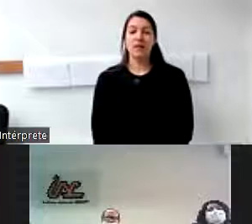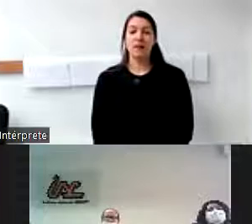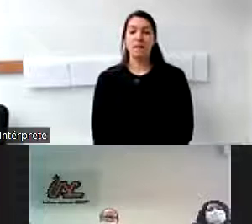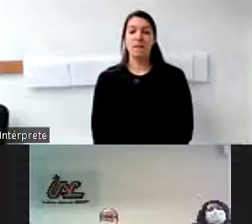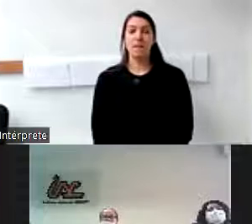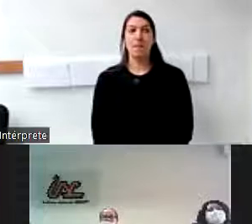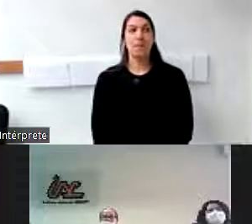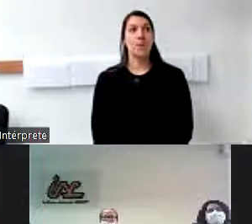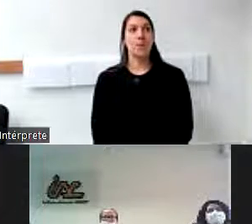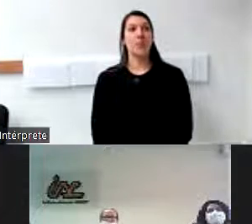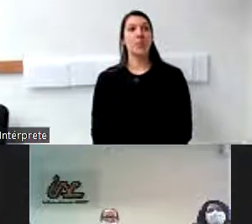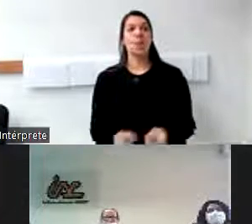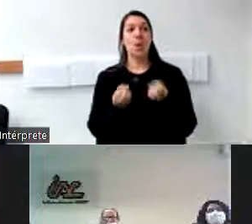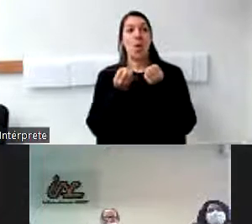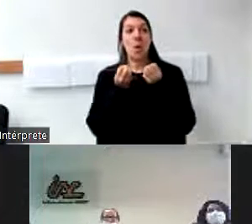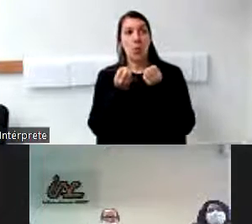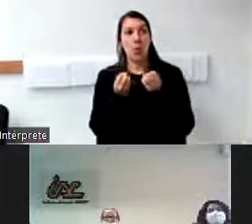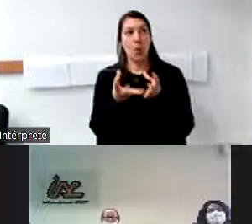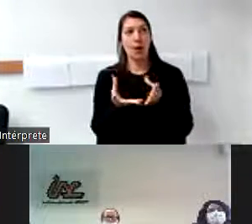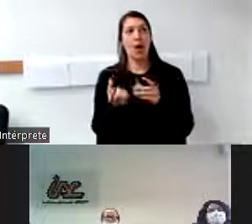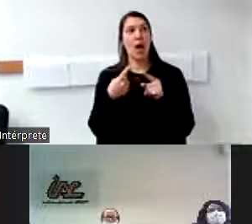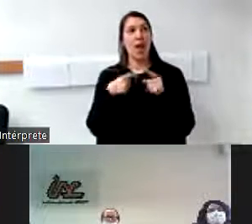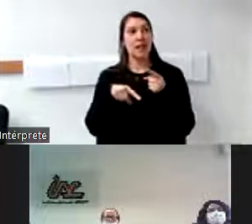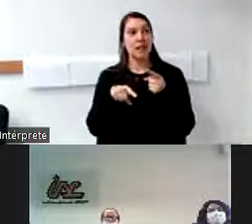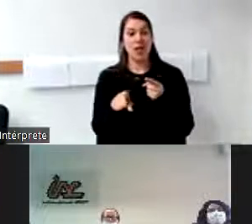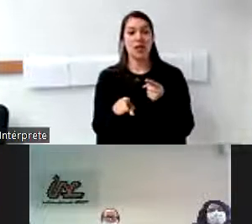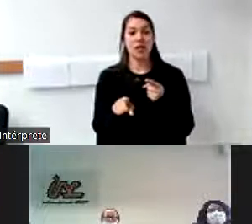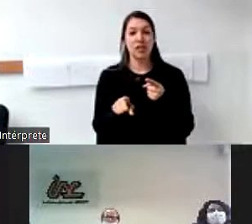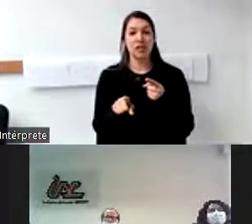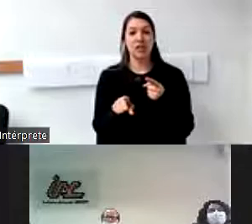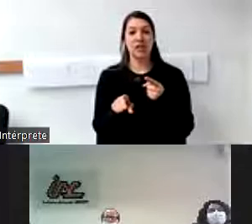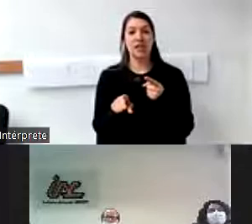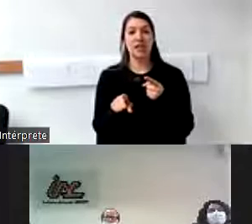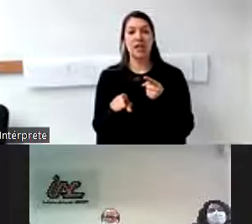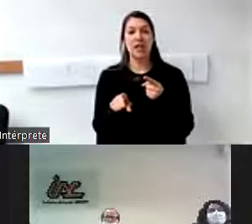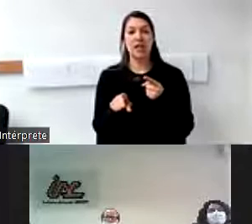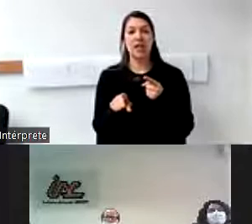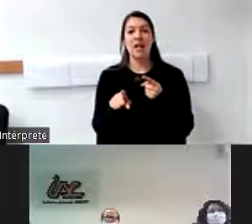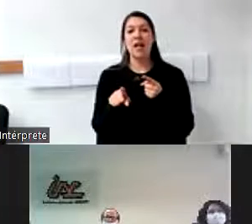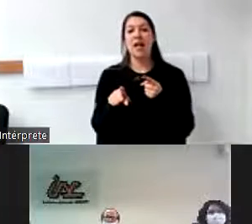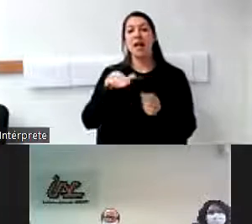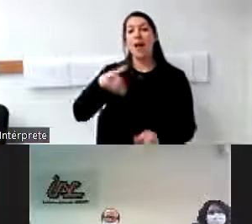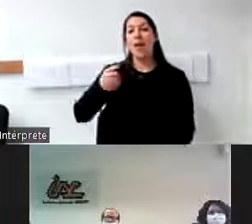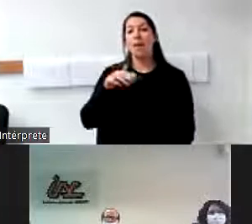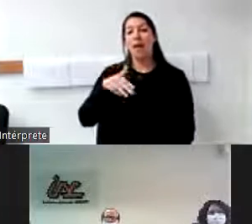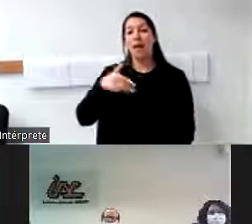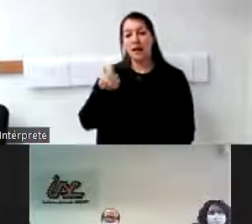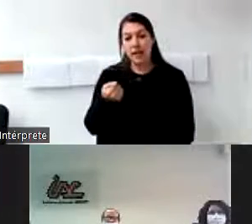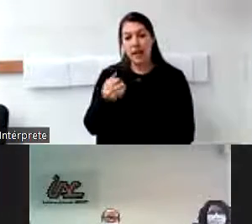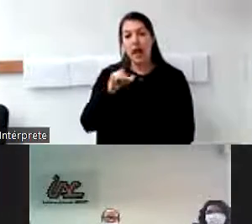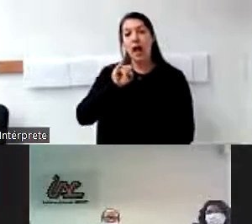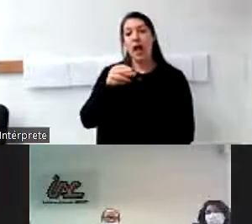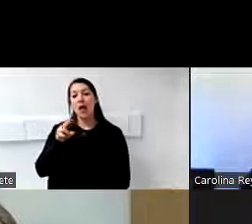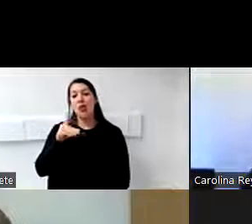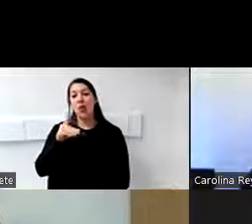Bien, entonces le damos la palabra a la doctora María Yudice, su directora general de la salud,